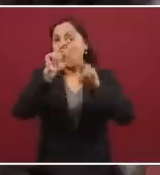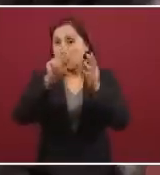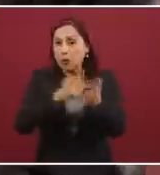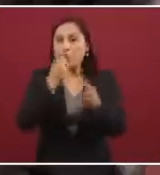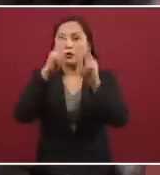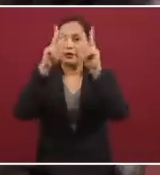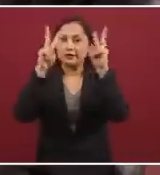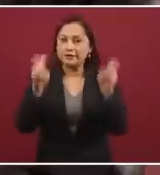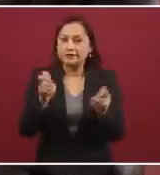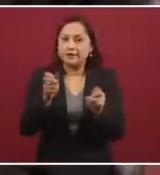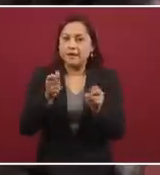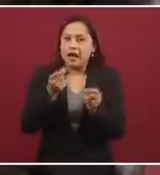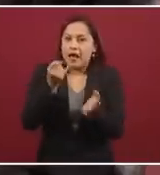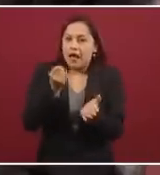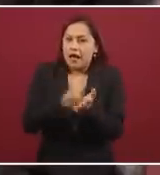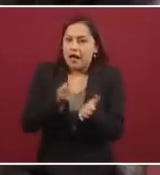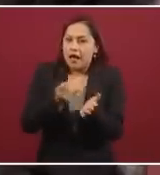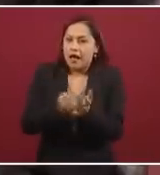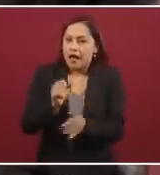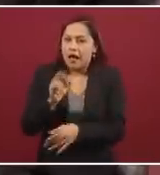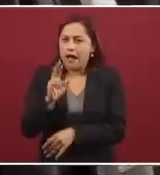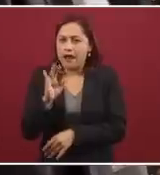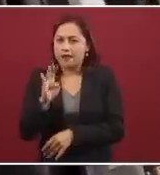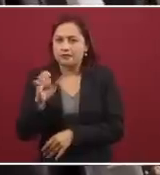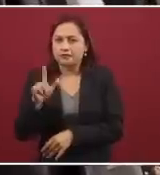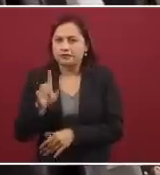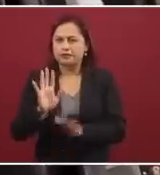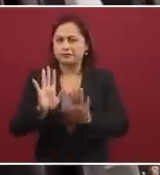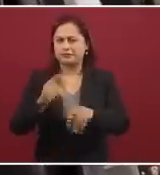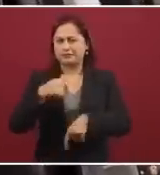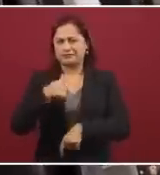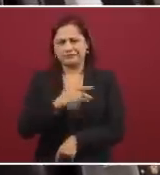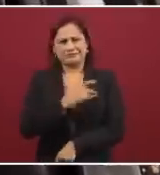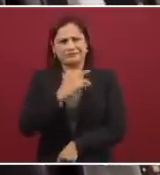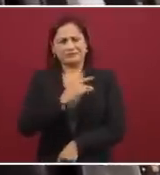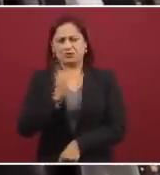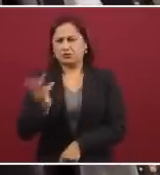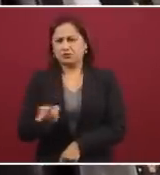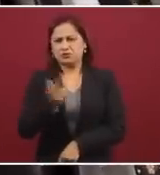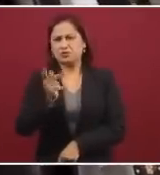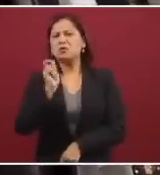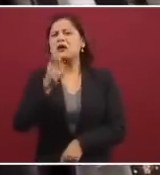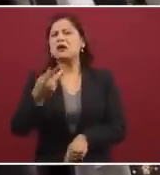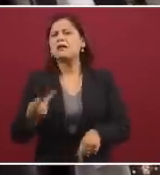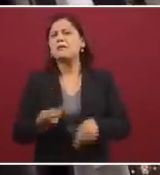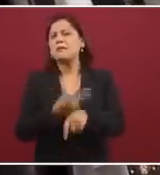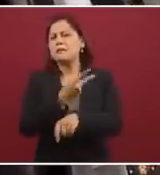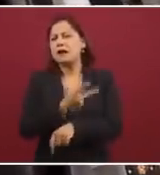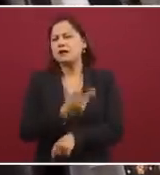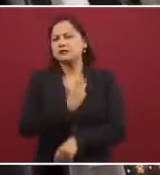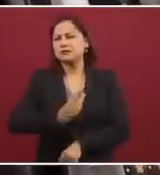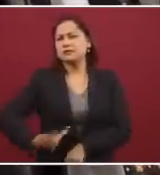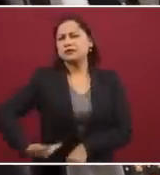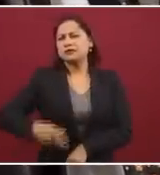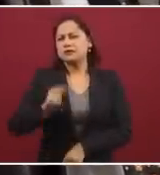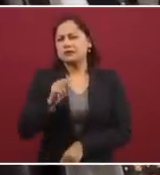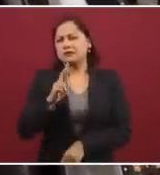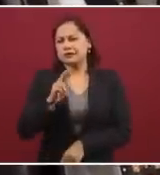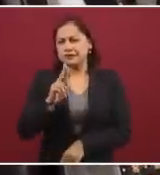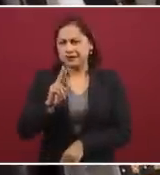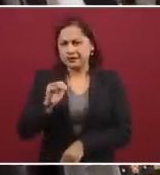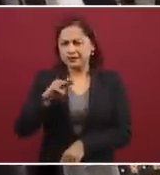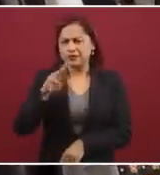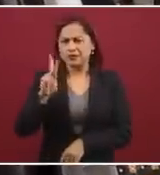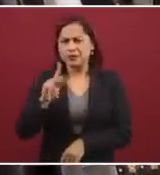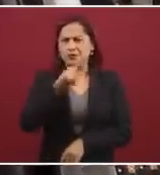donald trump a qué está jugando eeuu es un año electoral me queda muy claro la política de no intervención no